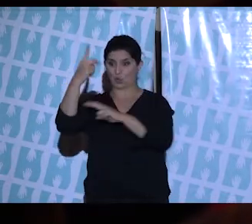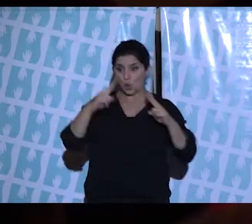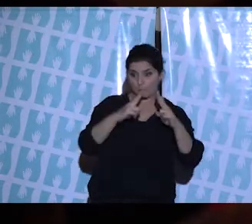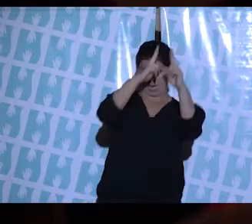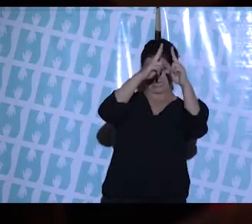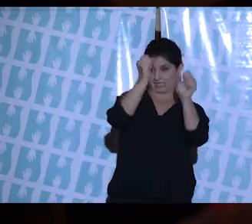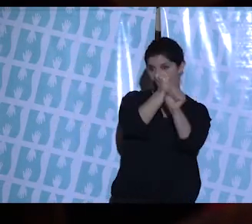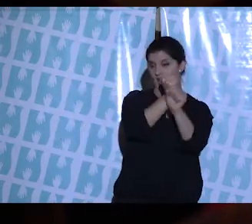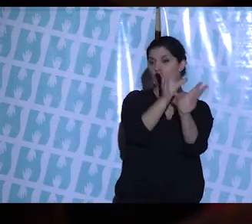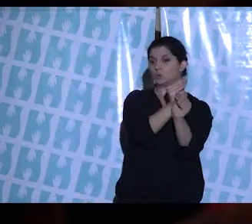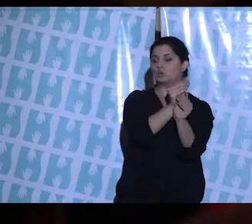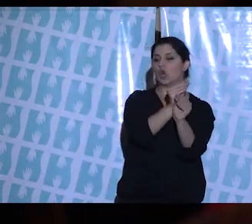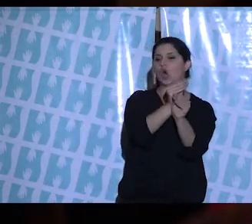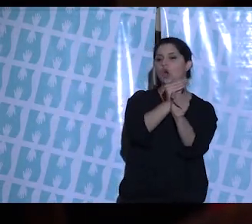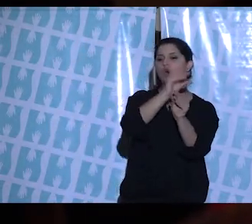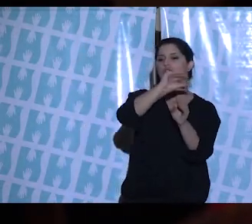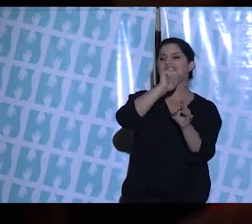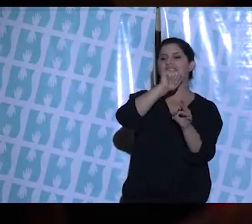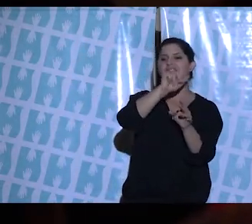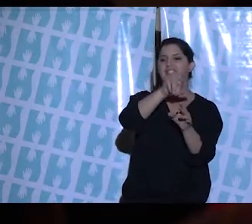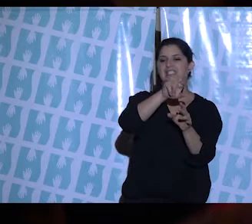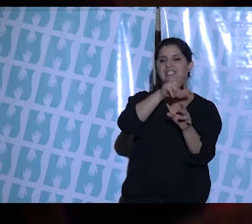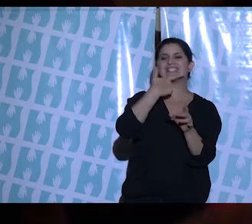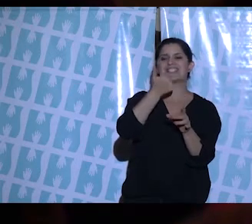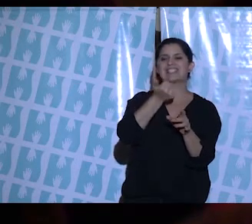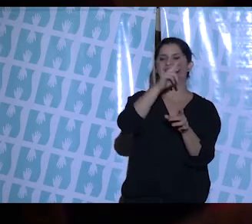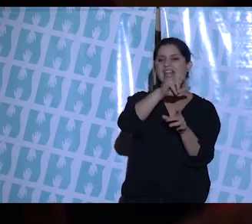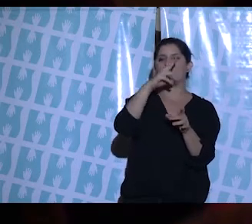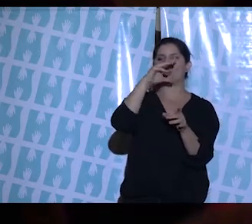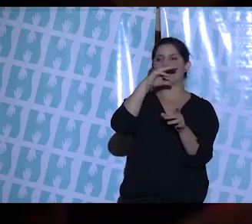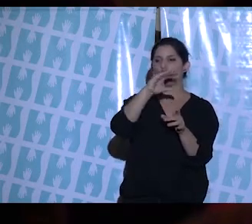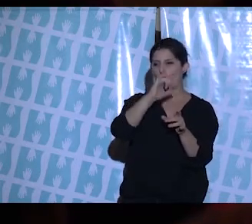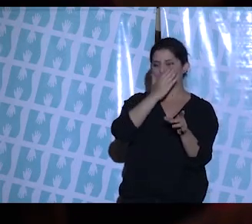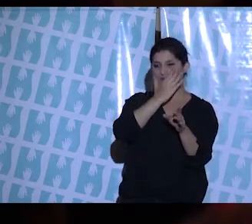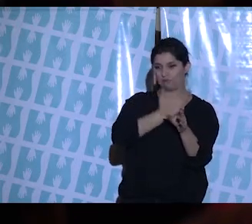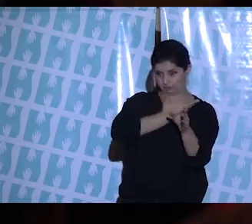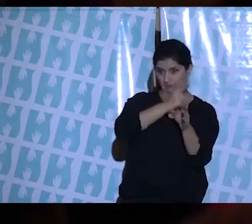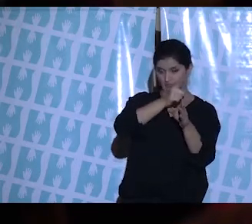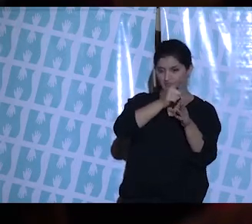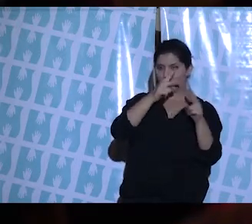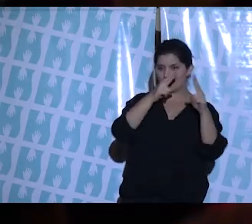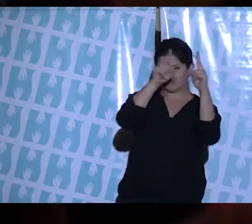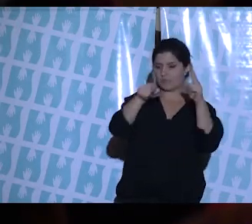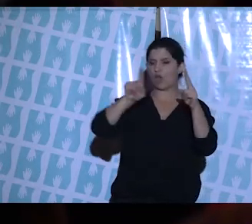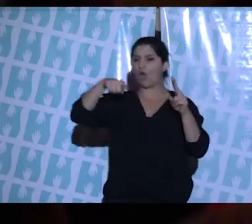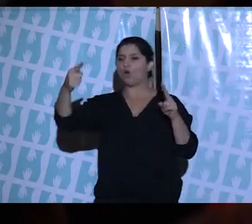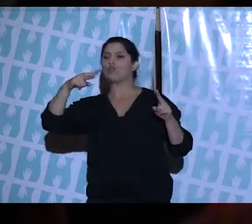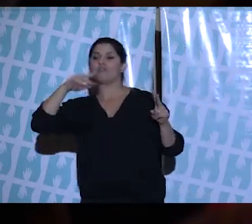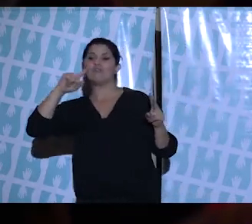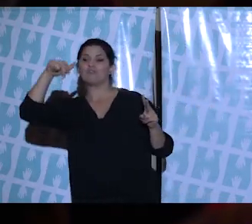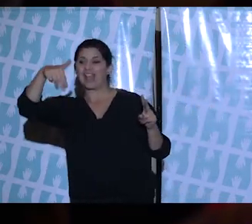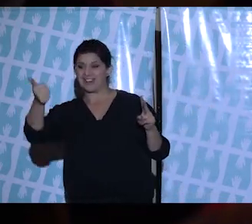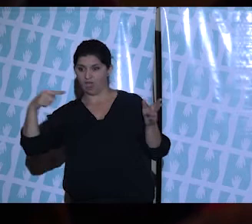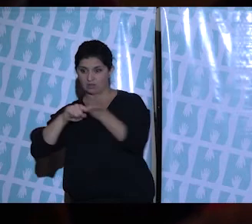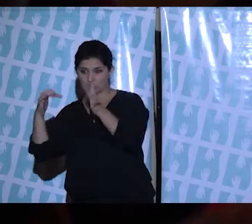con Charcot y otro trabajando en Viena, encontraran y escribieran por primera